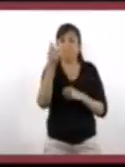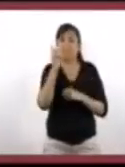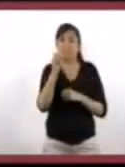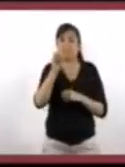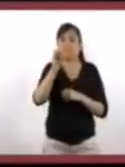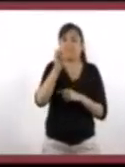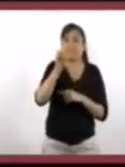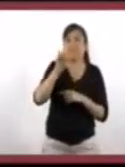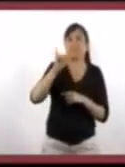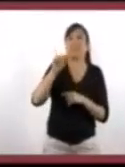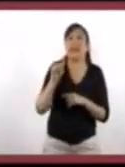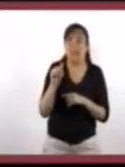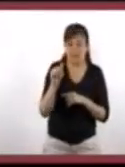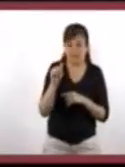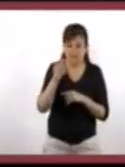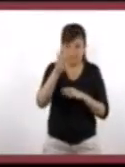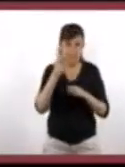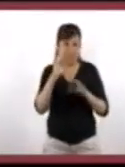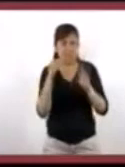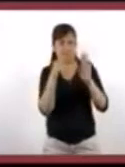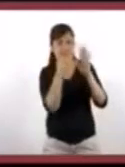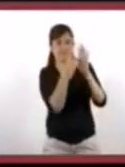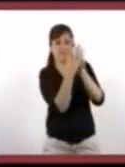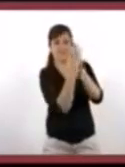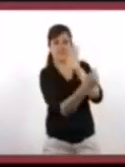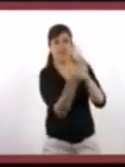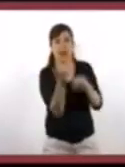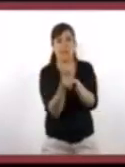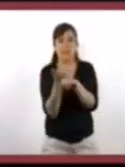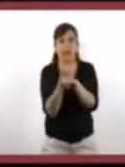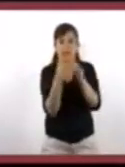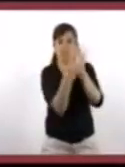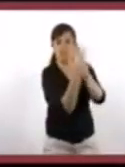aritmética. Déjame escribirlo en amarillo. Media